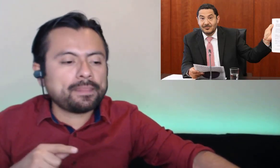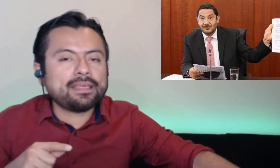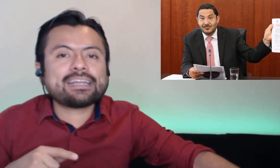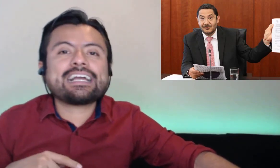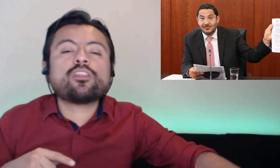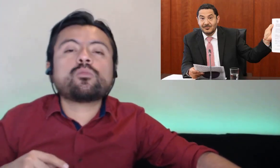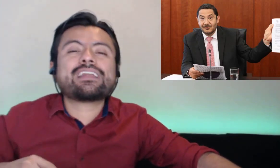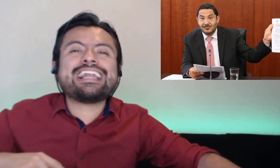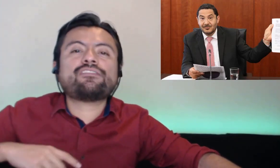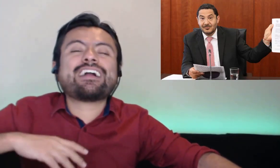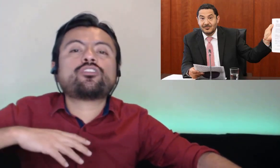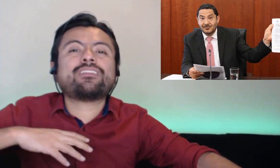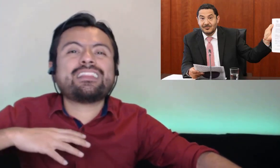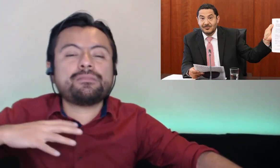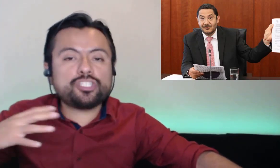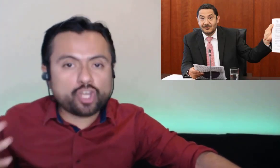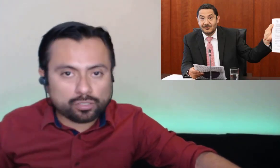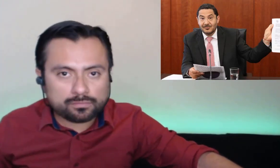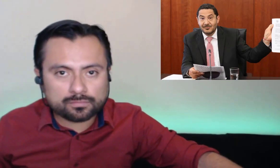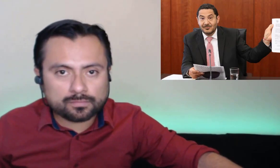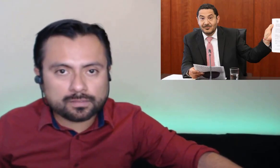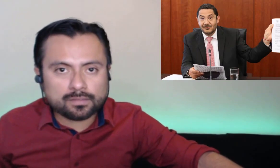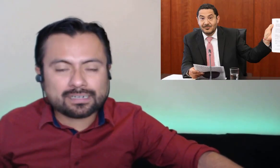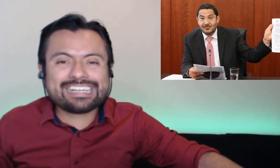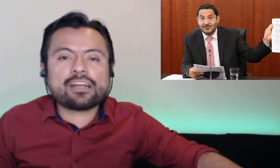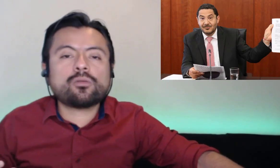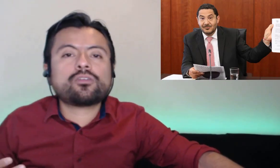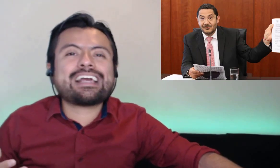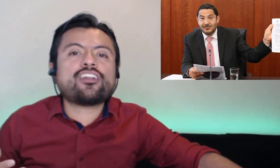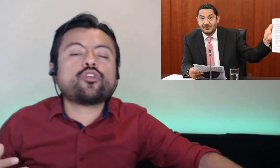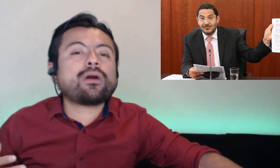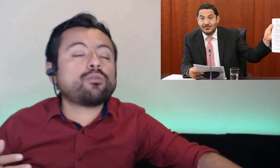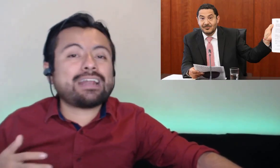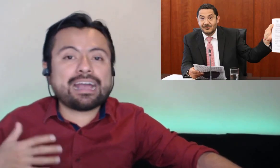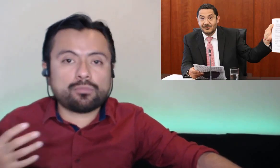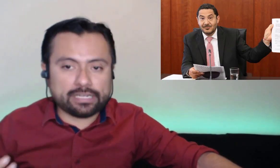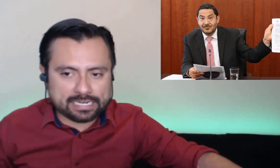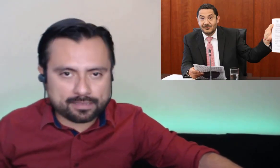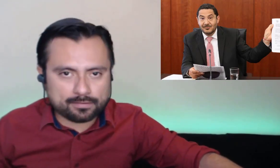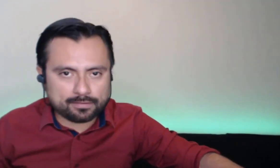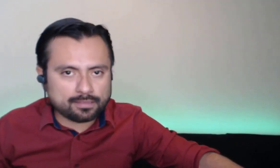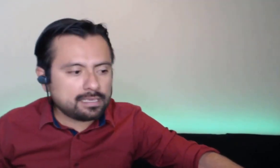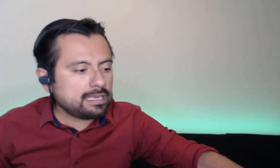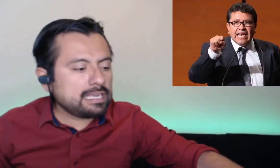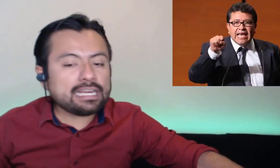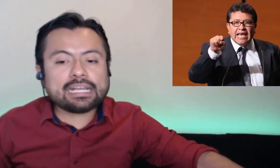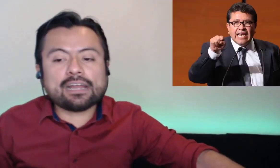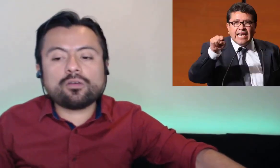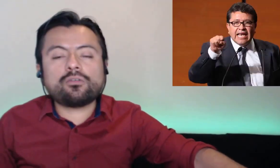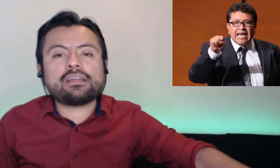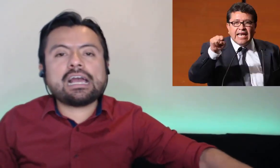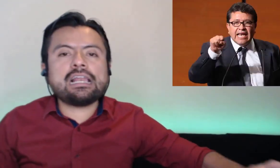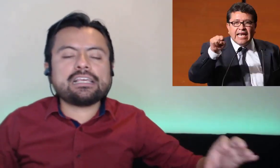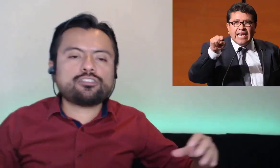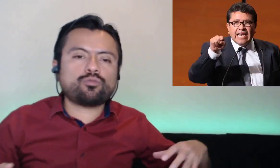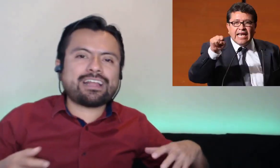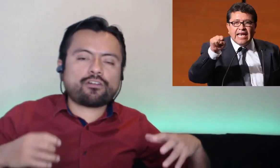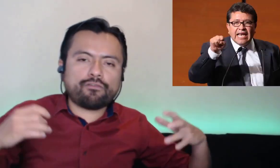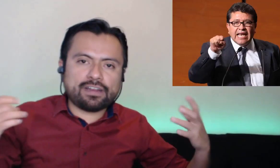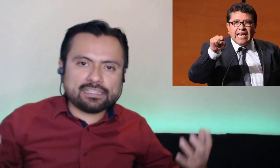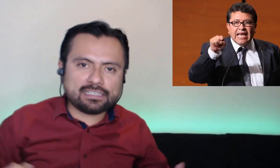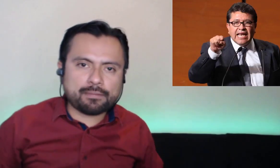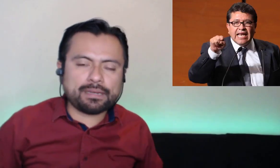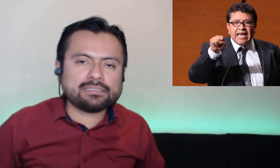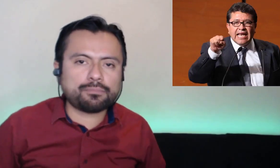hacer ricardo monreal es factor de división ricardo monreal no abonada morena y ricardo monreal hizo